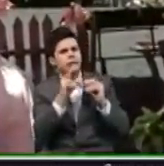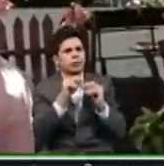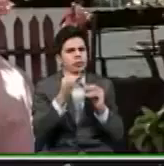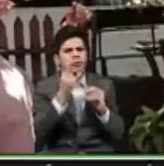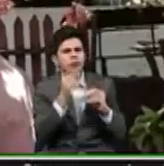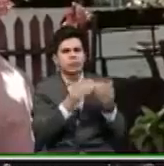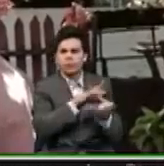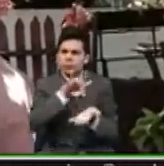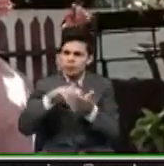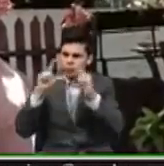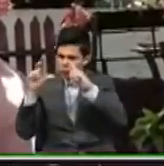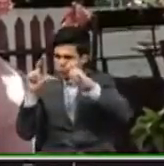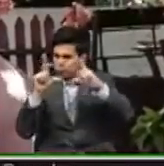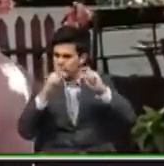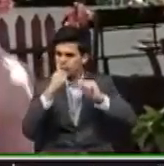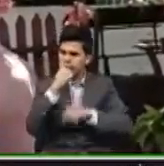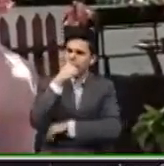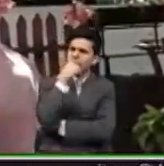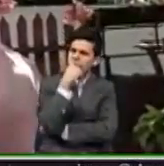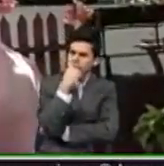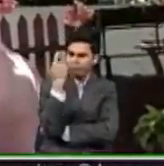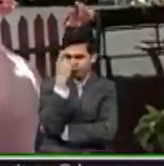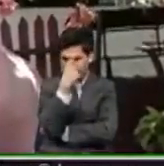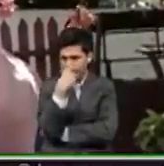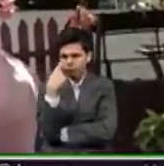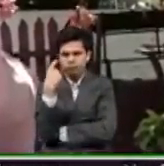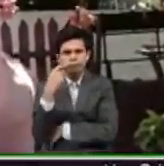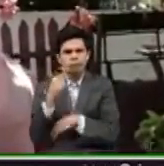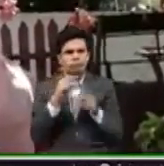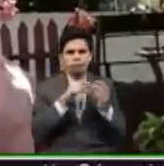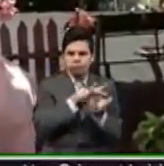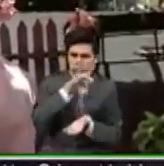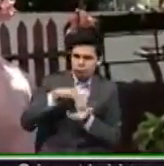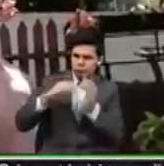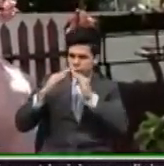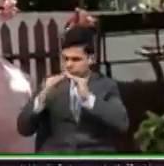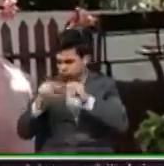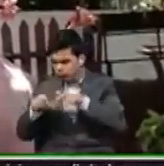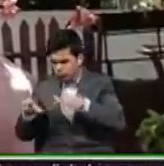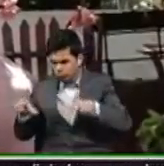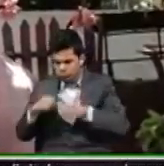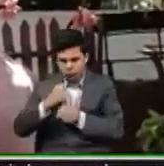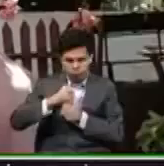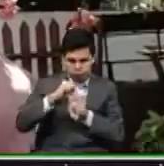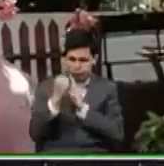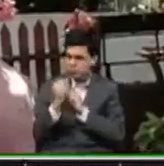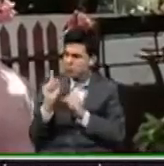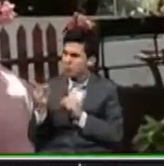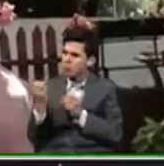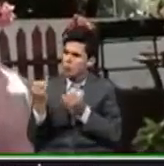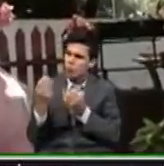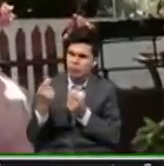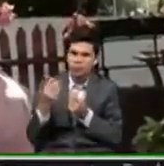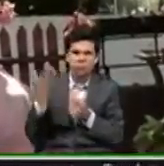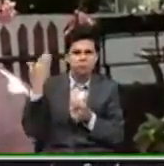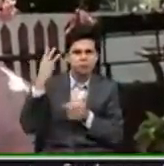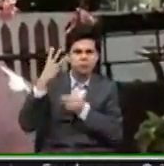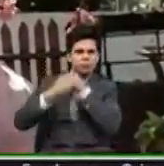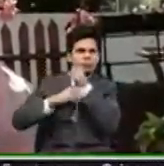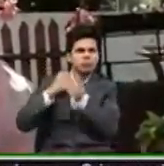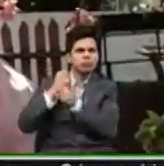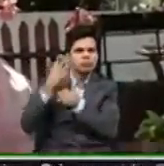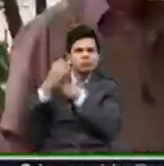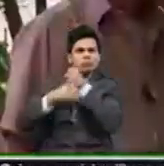vienen, cada rato toman las fotos, vienen los peritos y viene el trabajador social, pero hace 3 o 4 años esto no